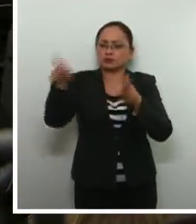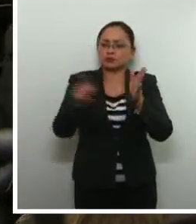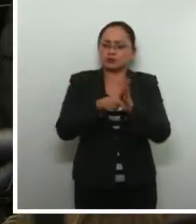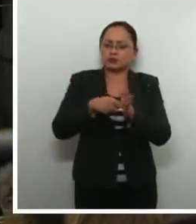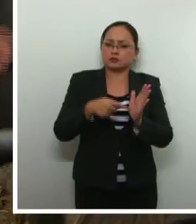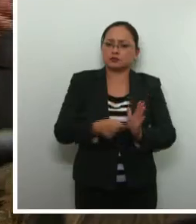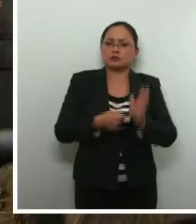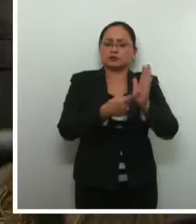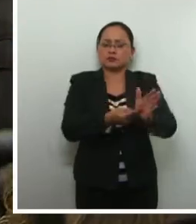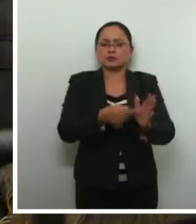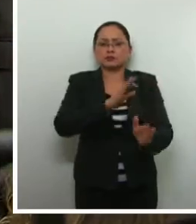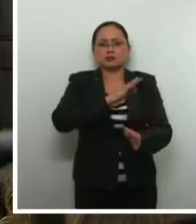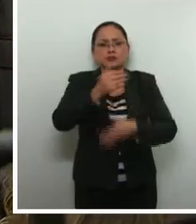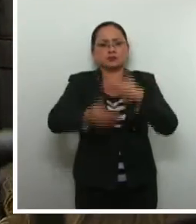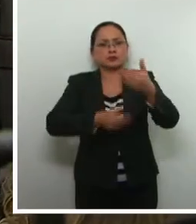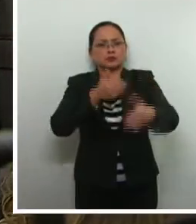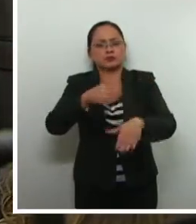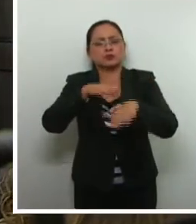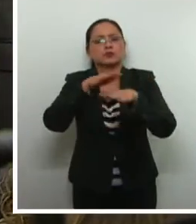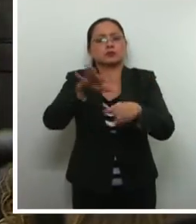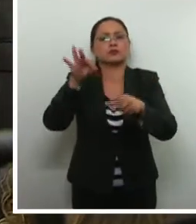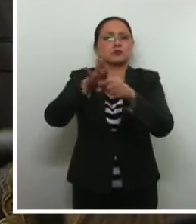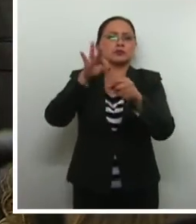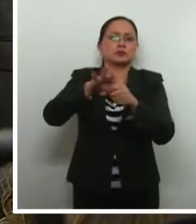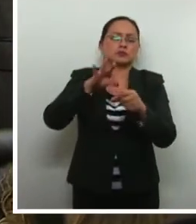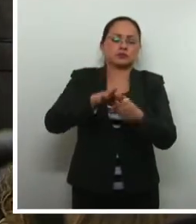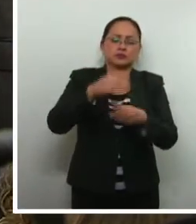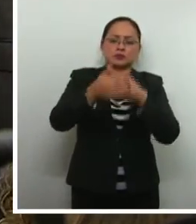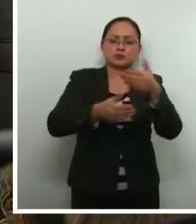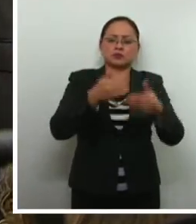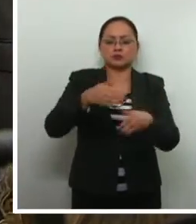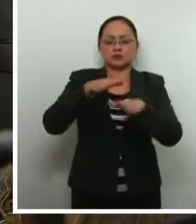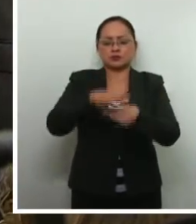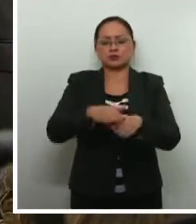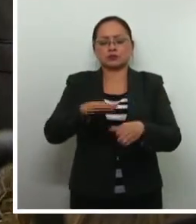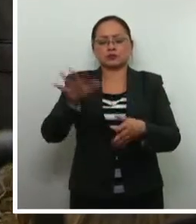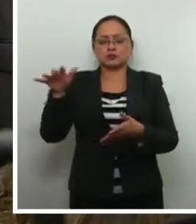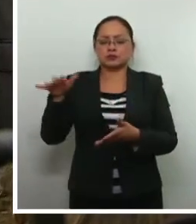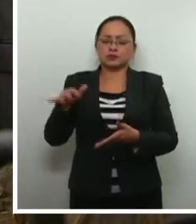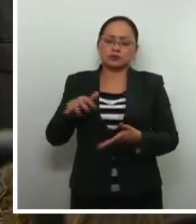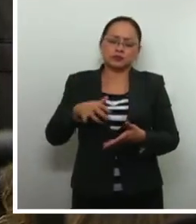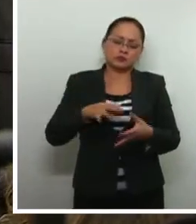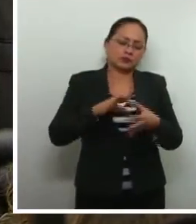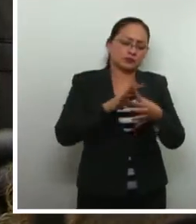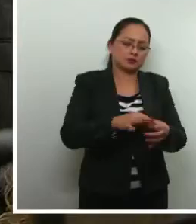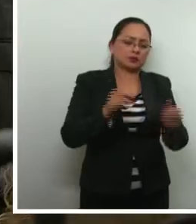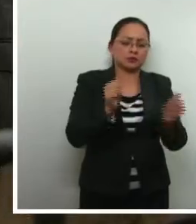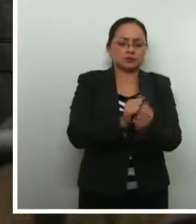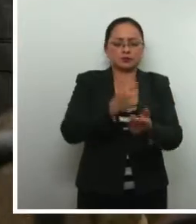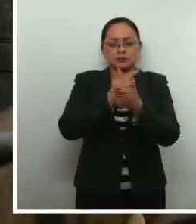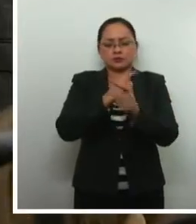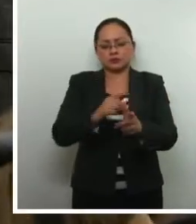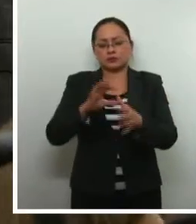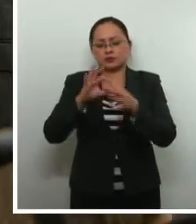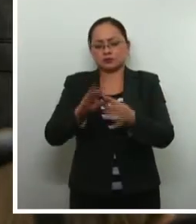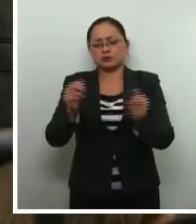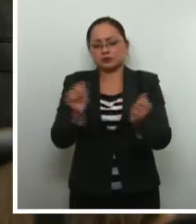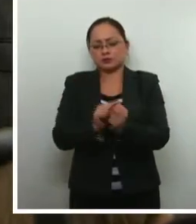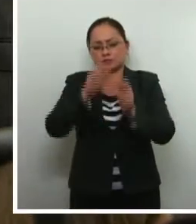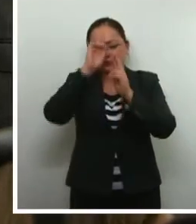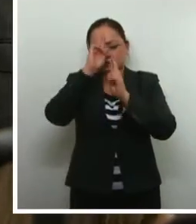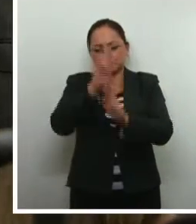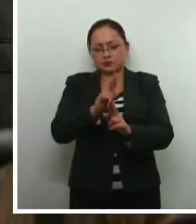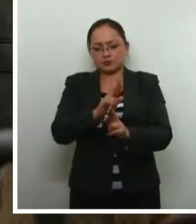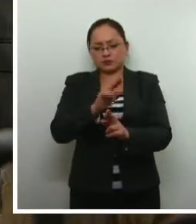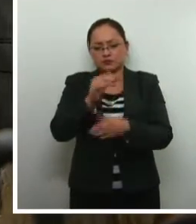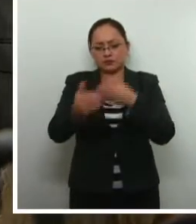presentadas y se proceda a la votación respectiva para recabar de la manera más democrática y respetuosa